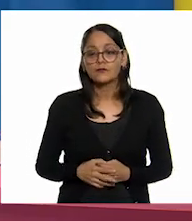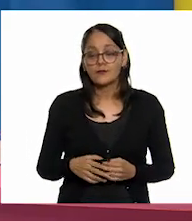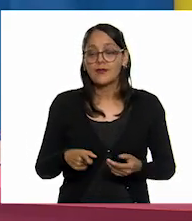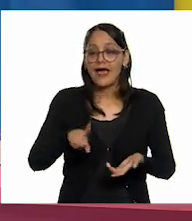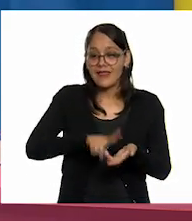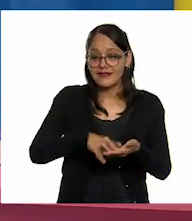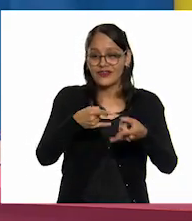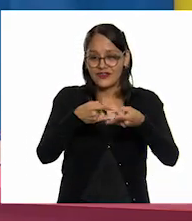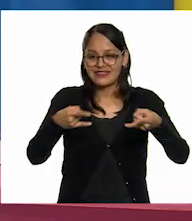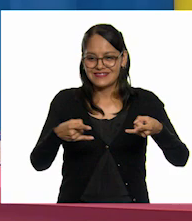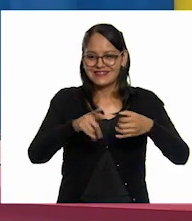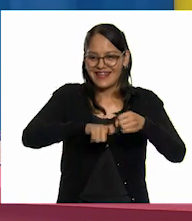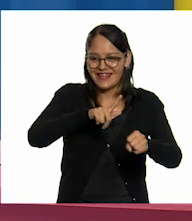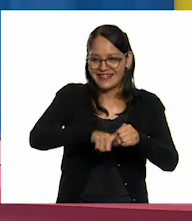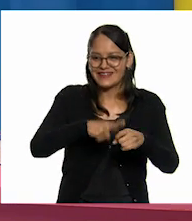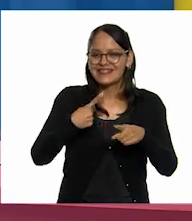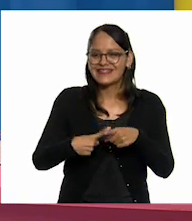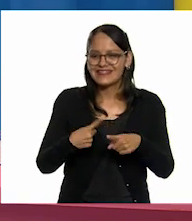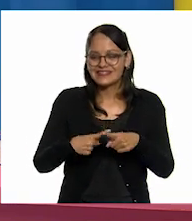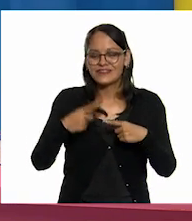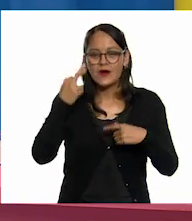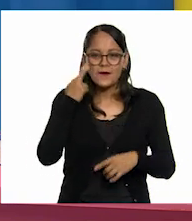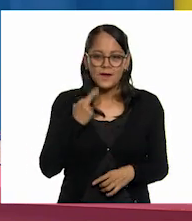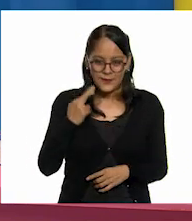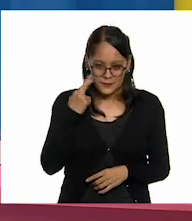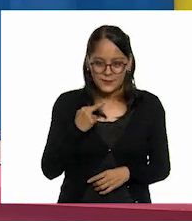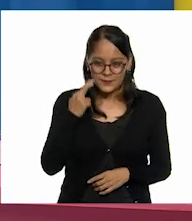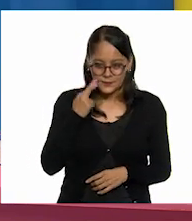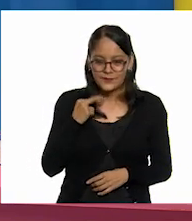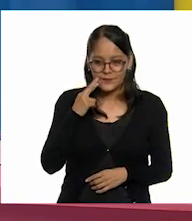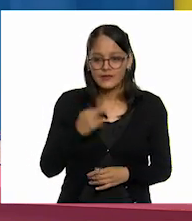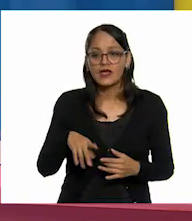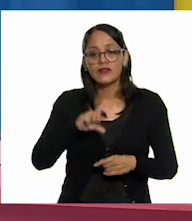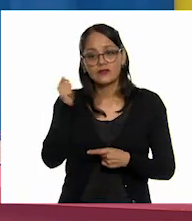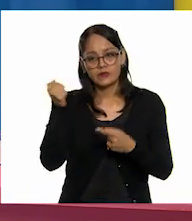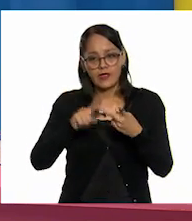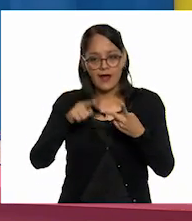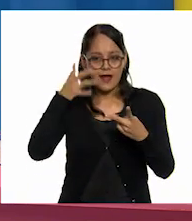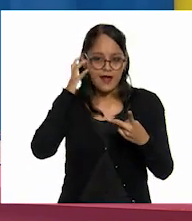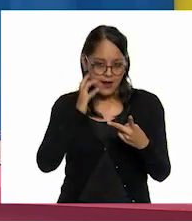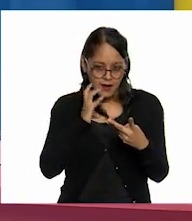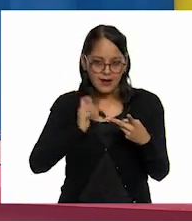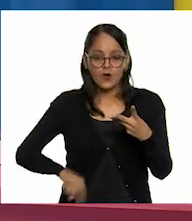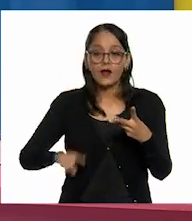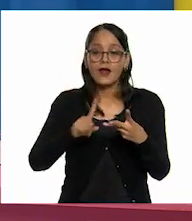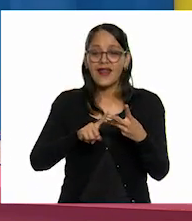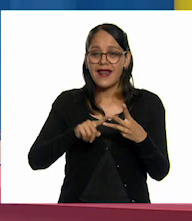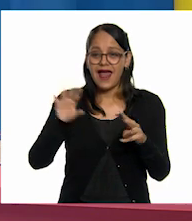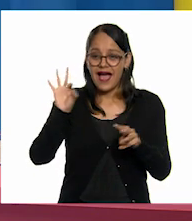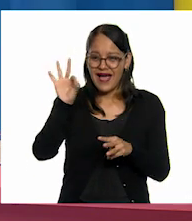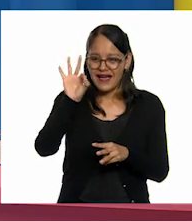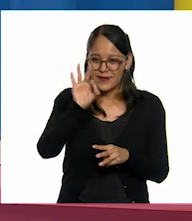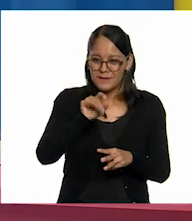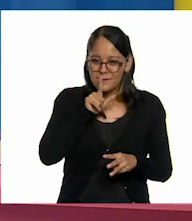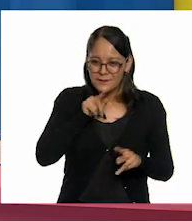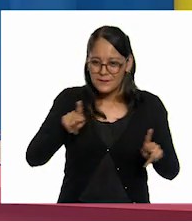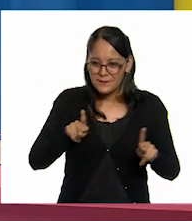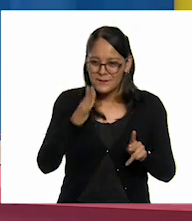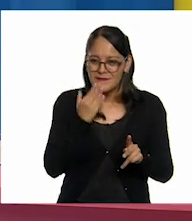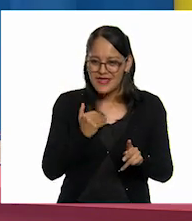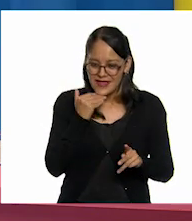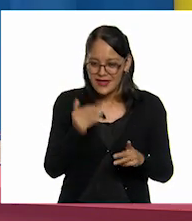personajes principales son los ratones y después tenemos al león, la abeja, las hormigas,